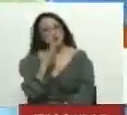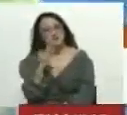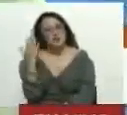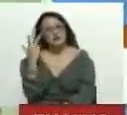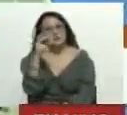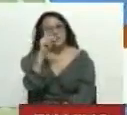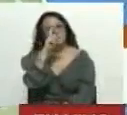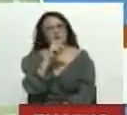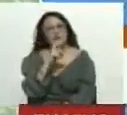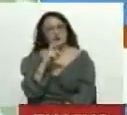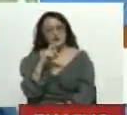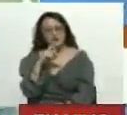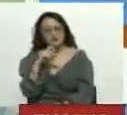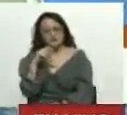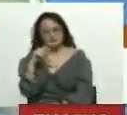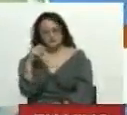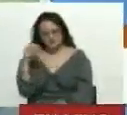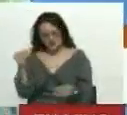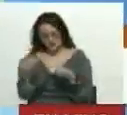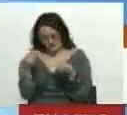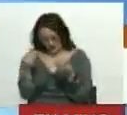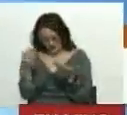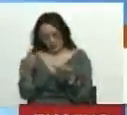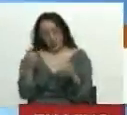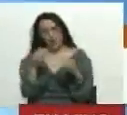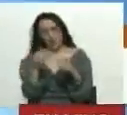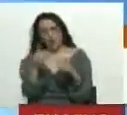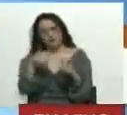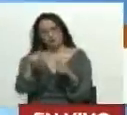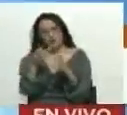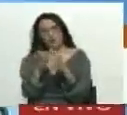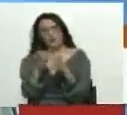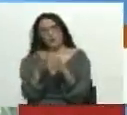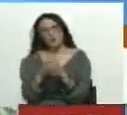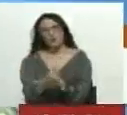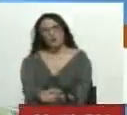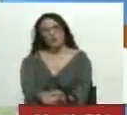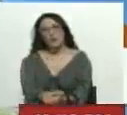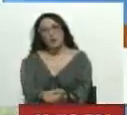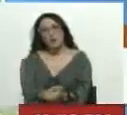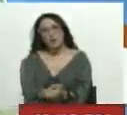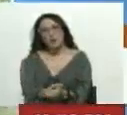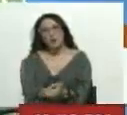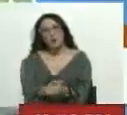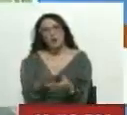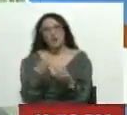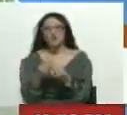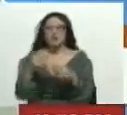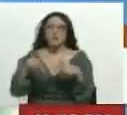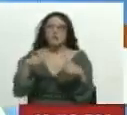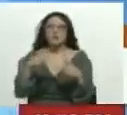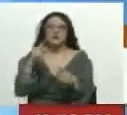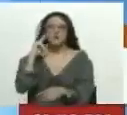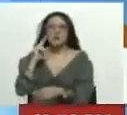veinte años construimos una parcería con el proceso bolivariano